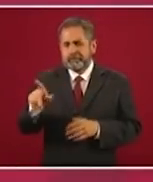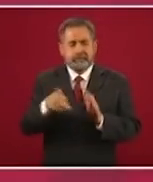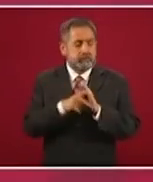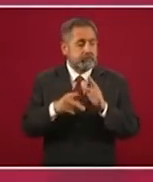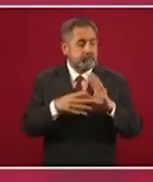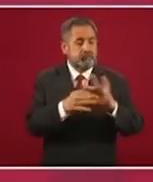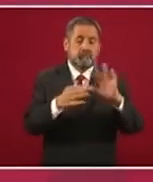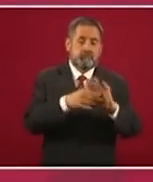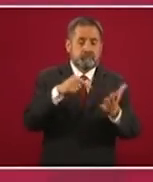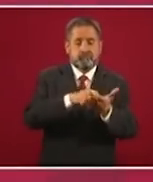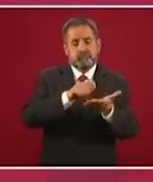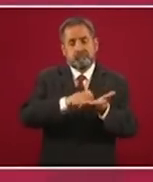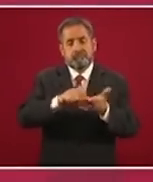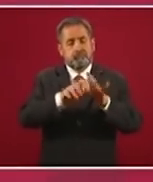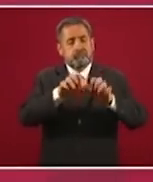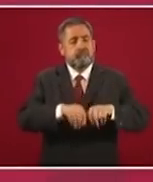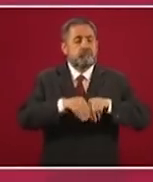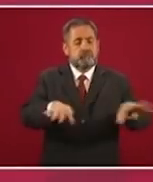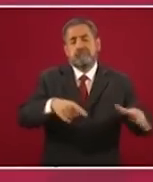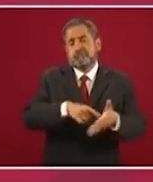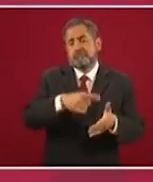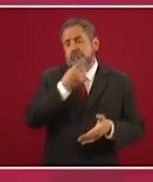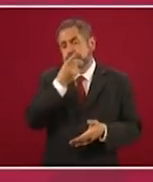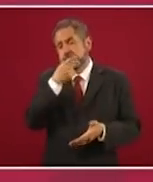habló de que